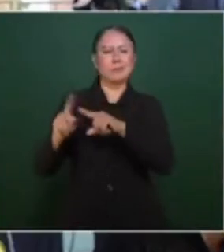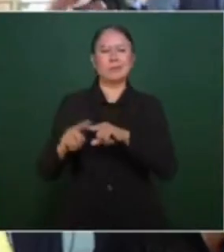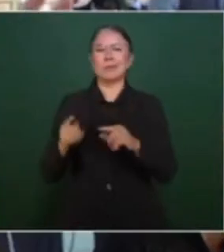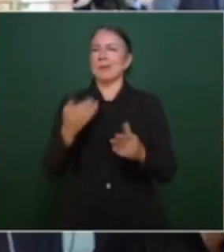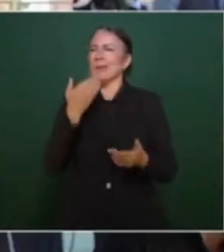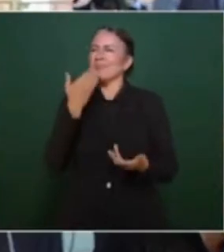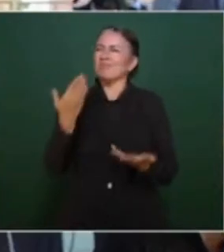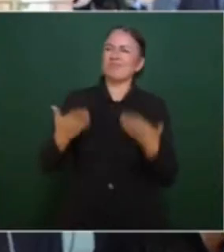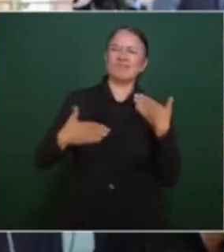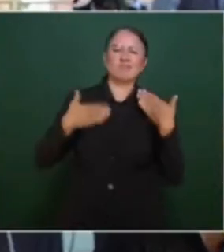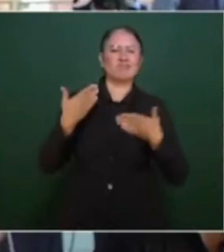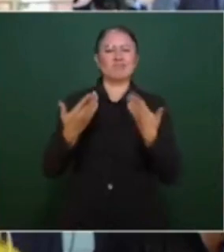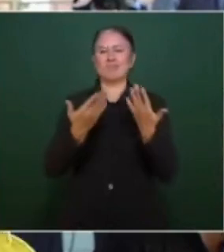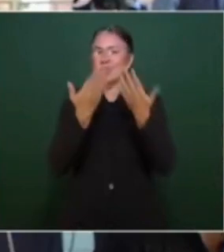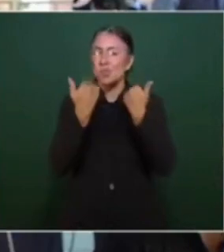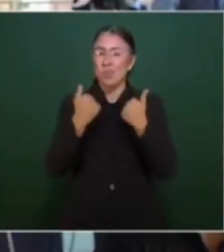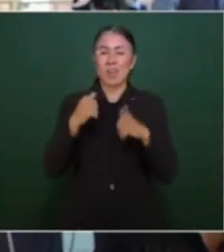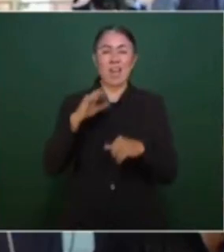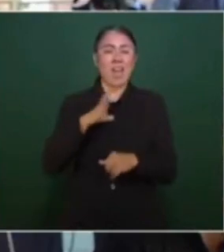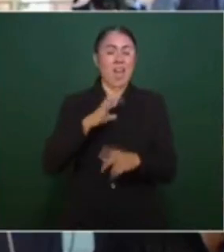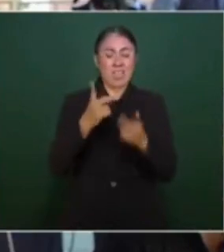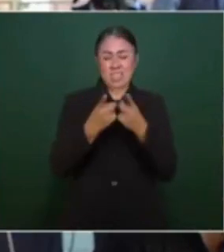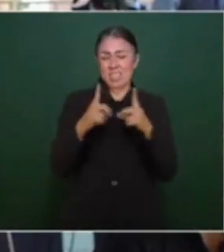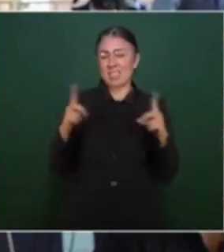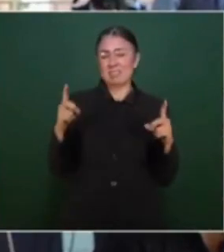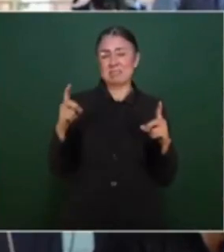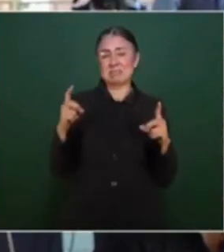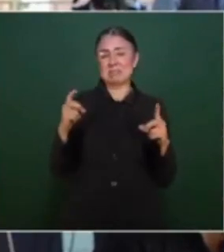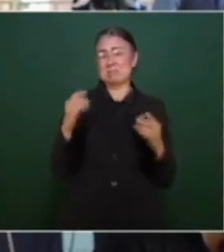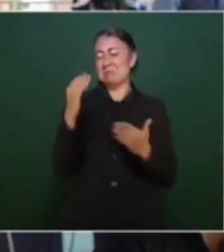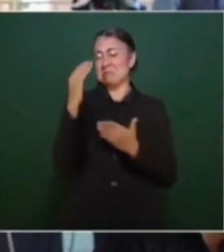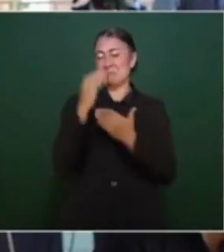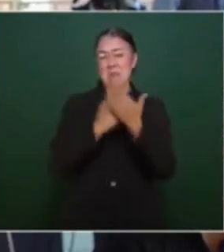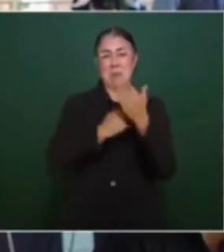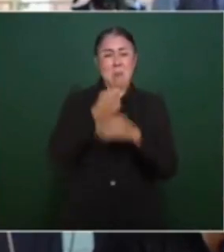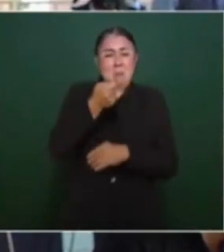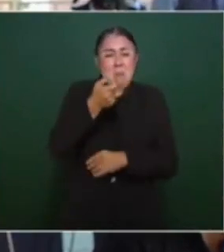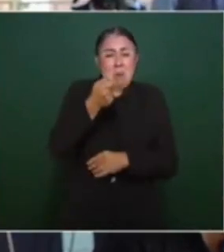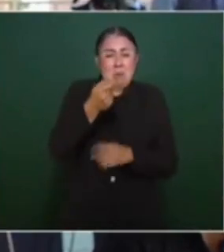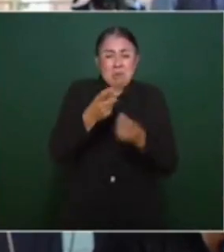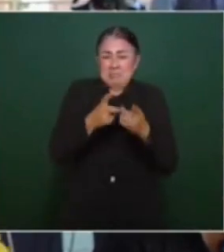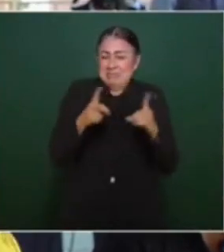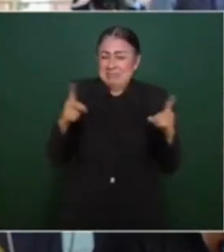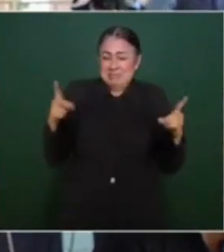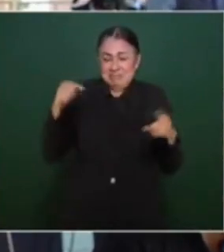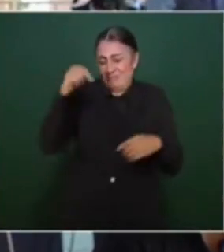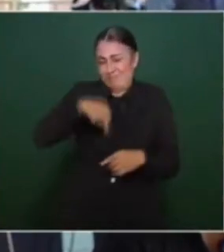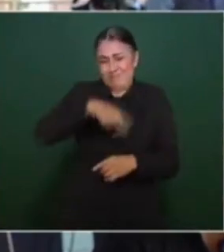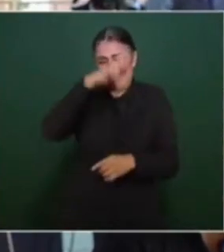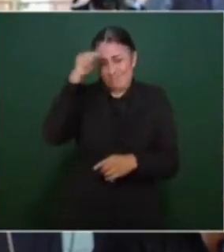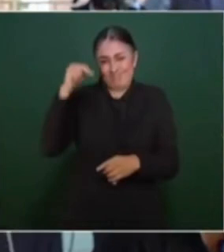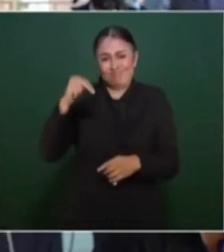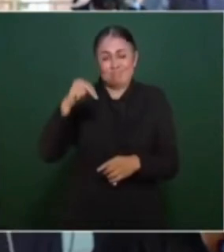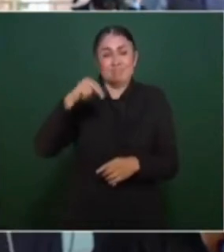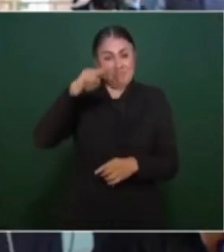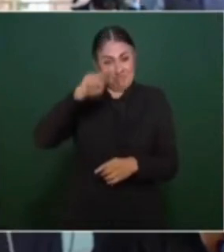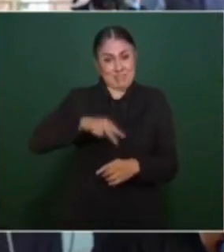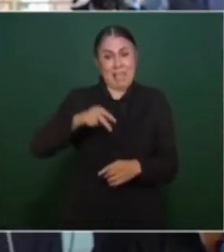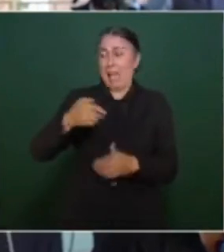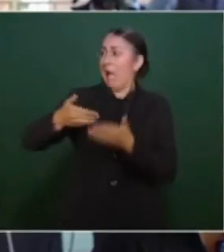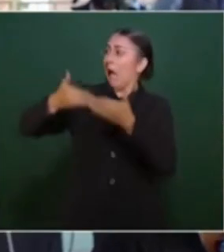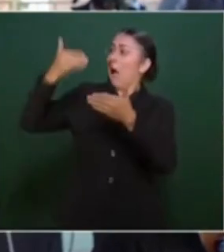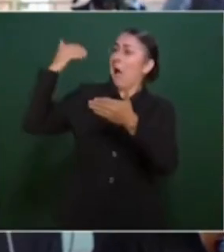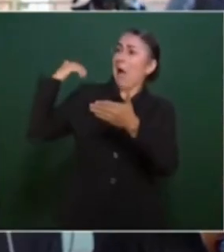en muchísimos años. Usted lo ha comentado, creo que el estado es uno de los más olvidados, o había sido uno de los más